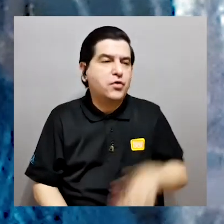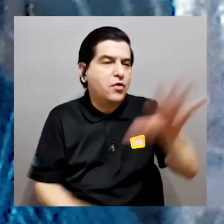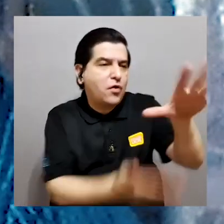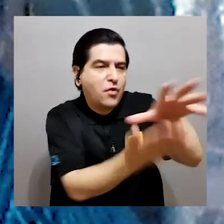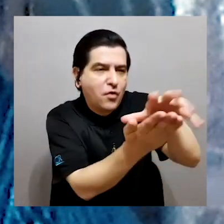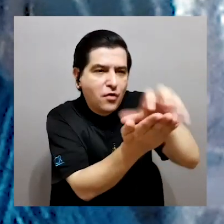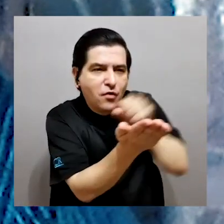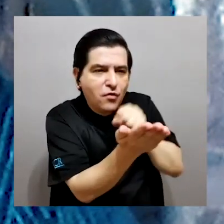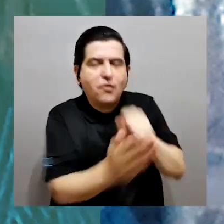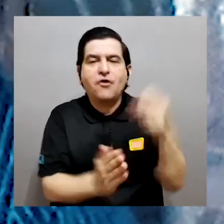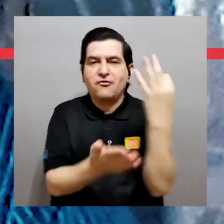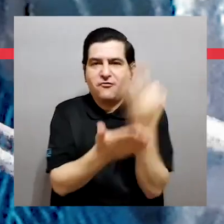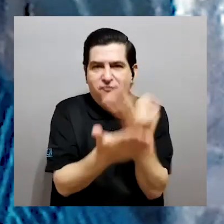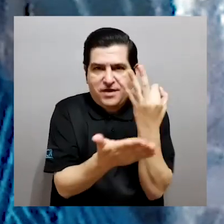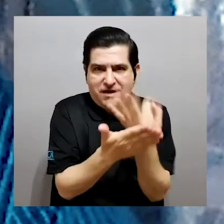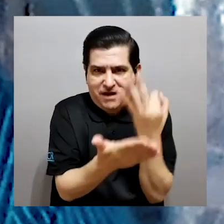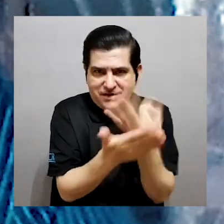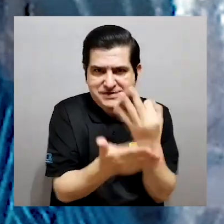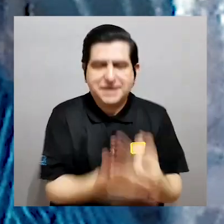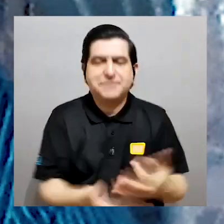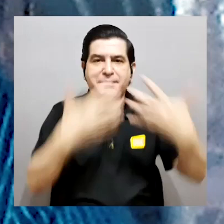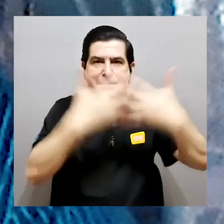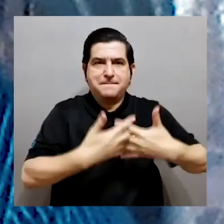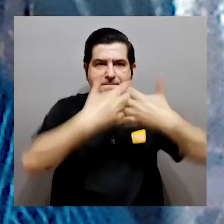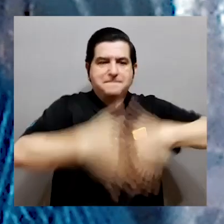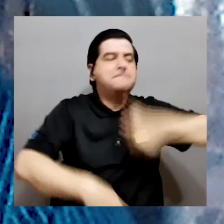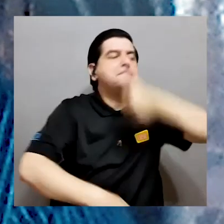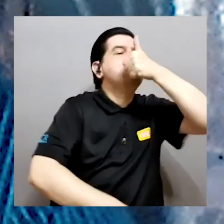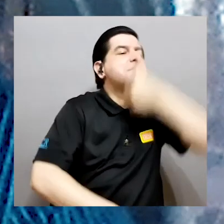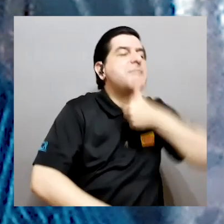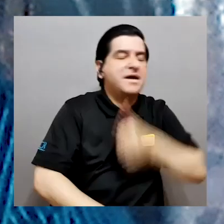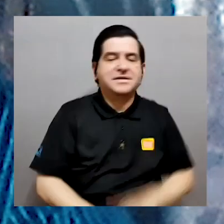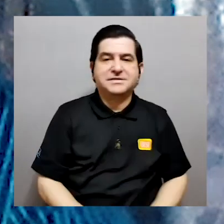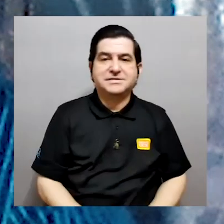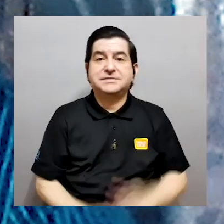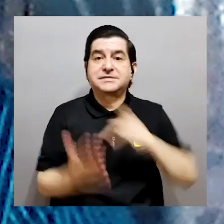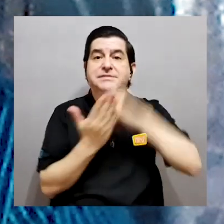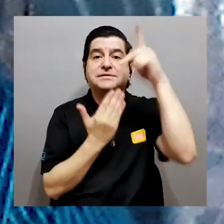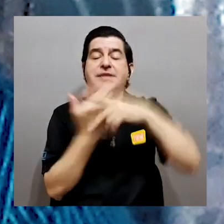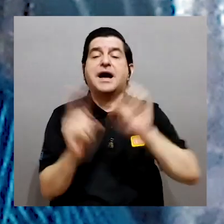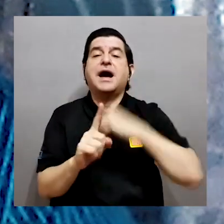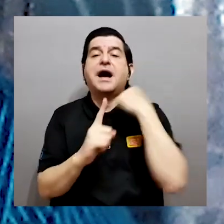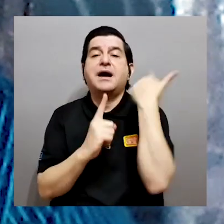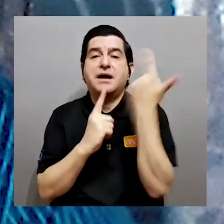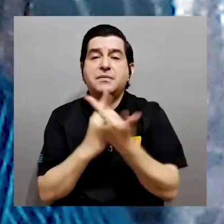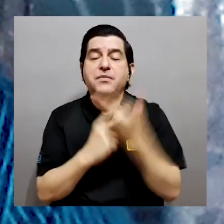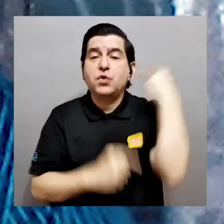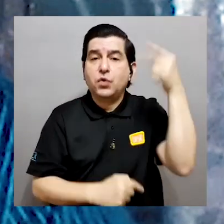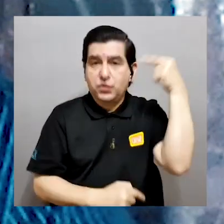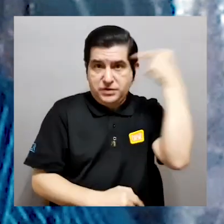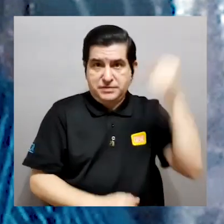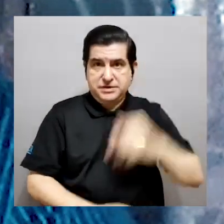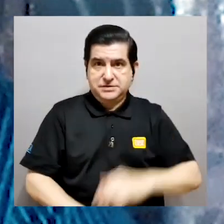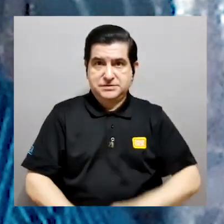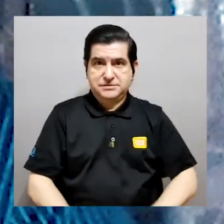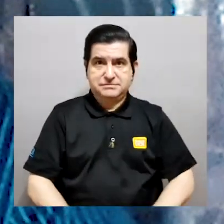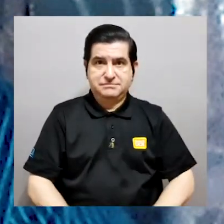quítele el financiamiento que da la empresa privada a los programas sociales del